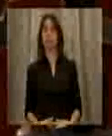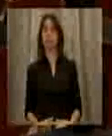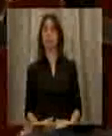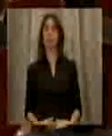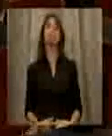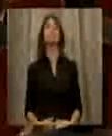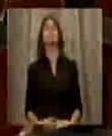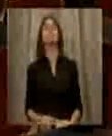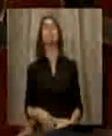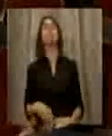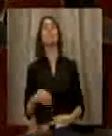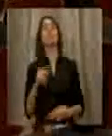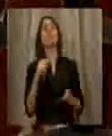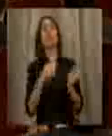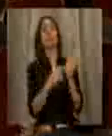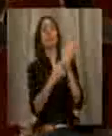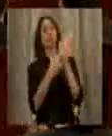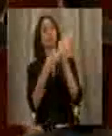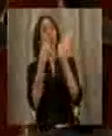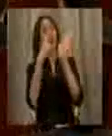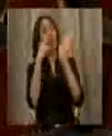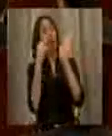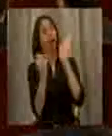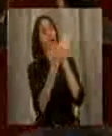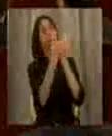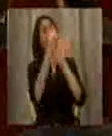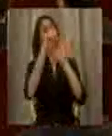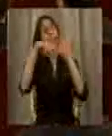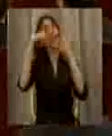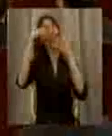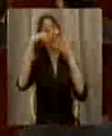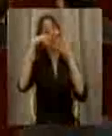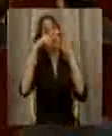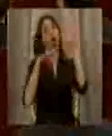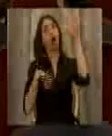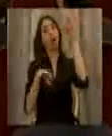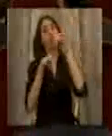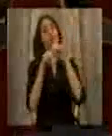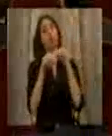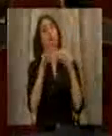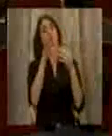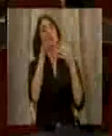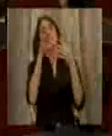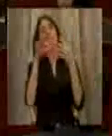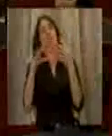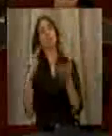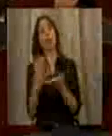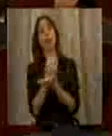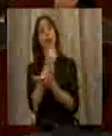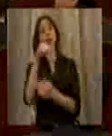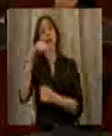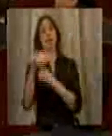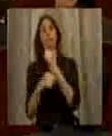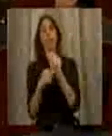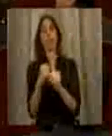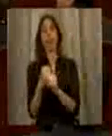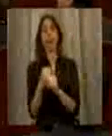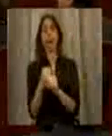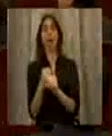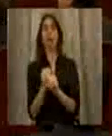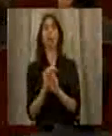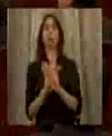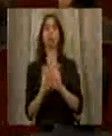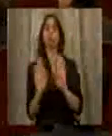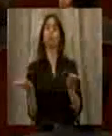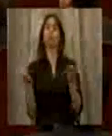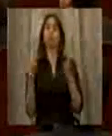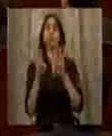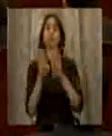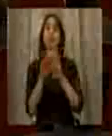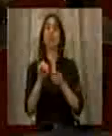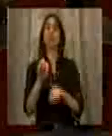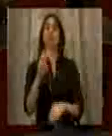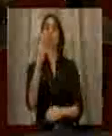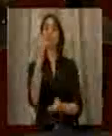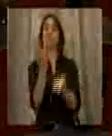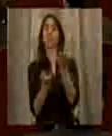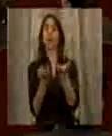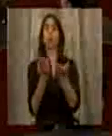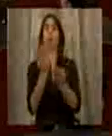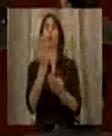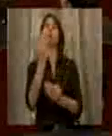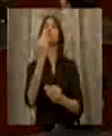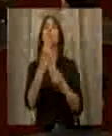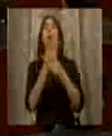Con la presentación de este video, que resume los principales logros alcanzados durante este año, estamos cerrando esta tercera...